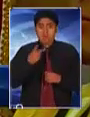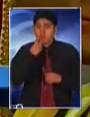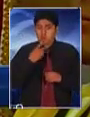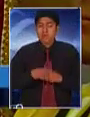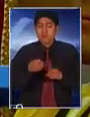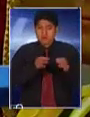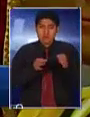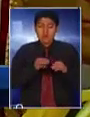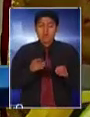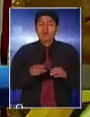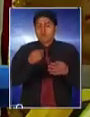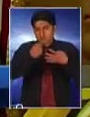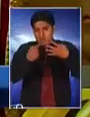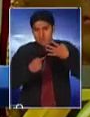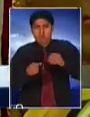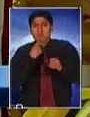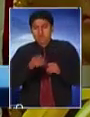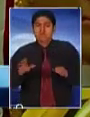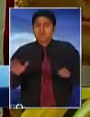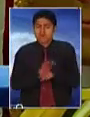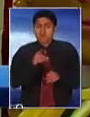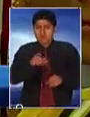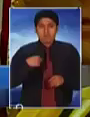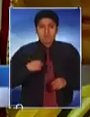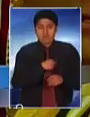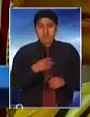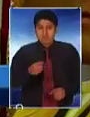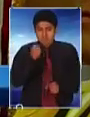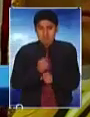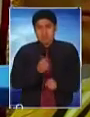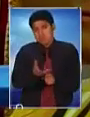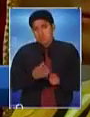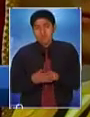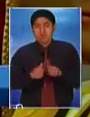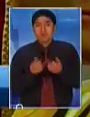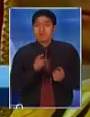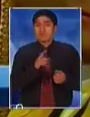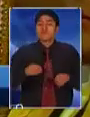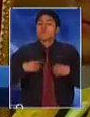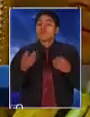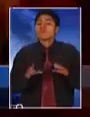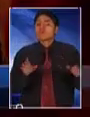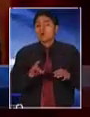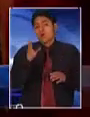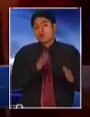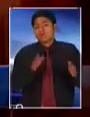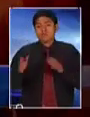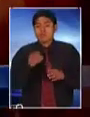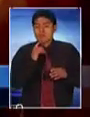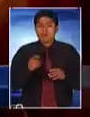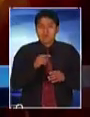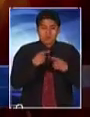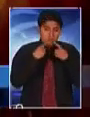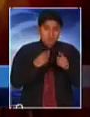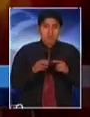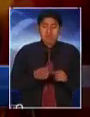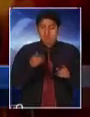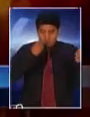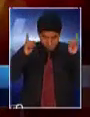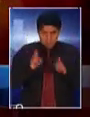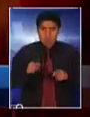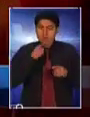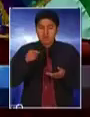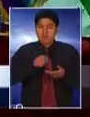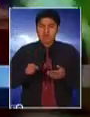para ver de fijar los objetivos comunes en el cumplimiento de nuestras propias funciones. Y como no podía ser de otra manera, la revisión de los